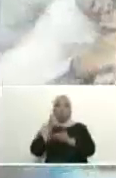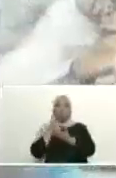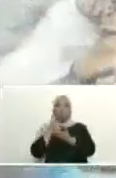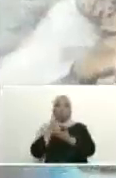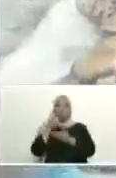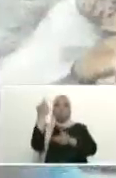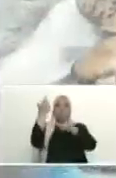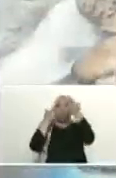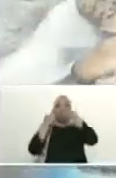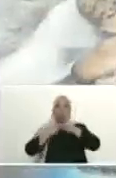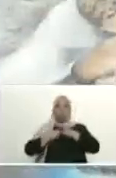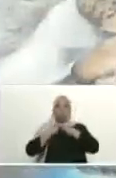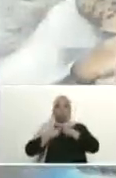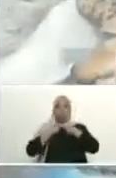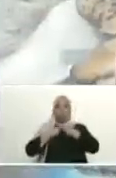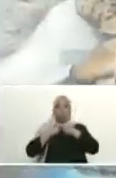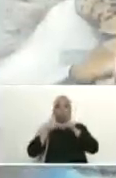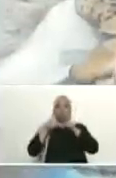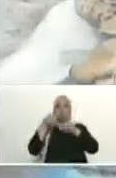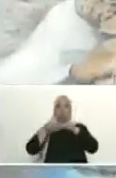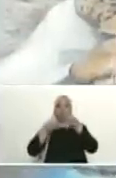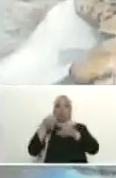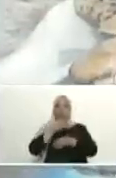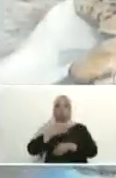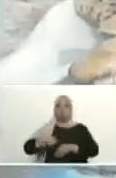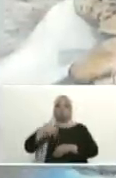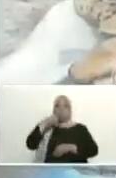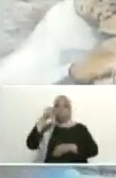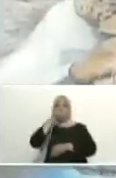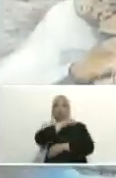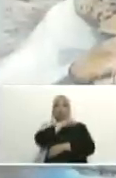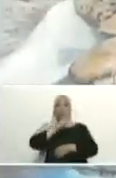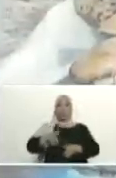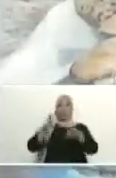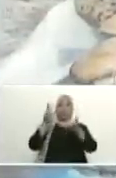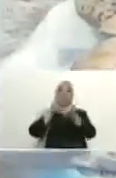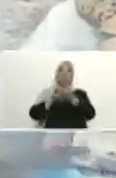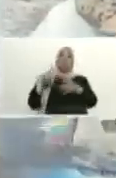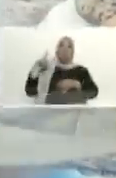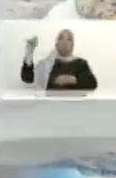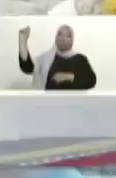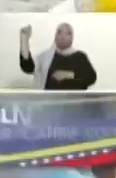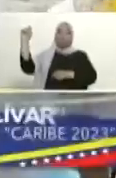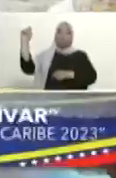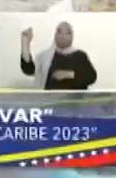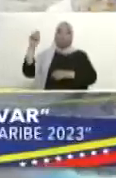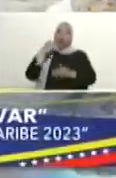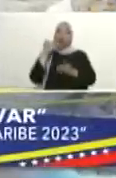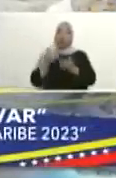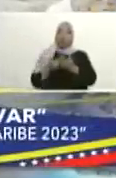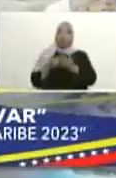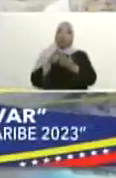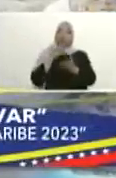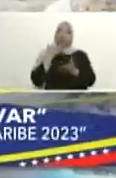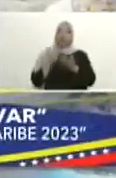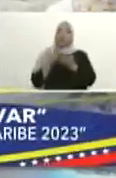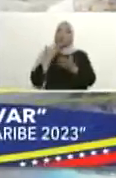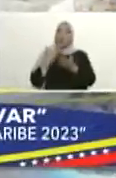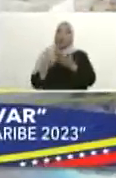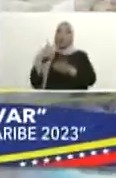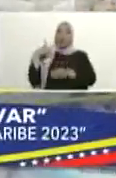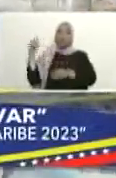ordinario militar de Venezuela. Sigue. Mi comandante en jefe, permiso para retirarme. Autorizado y agradecido.